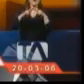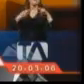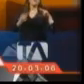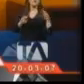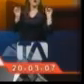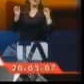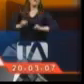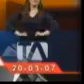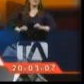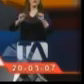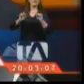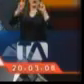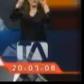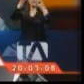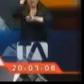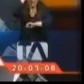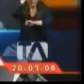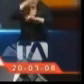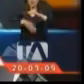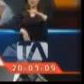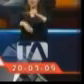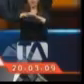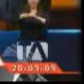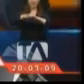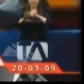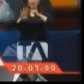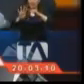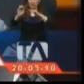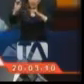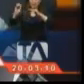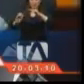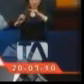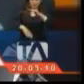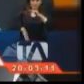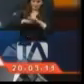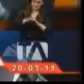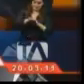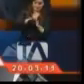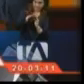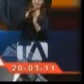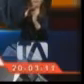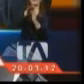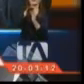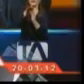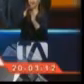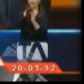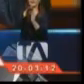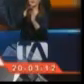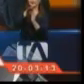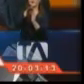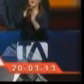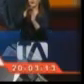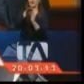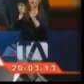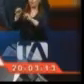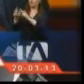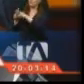que nos permita viabilizar ese techo que existe actualmente, ¿no es cierto? Que se pueda superar ese